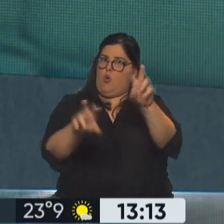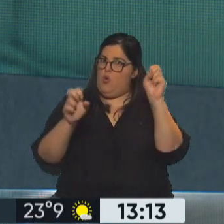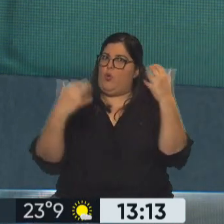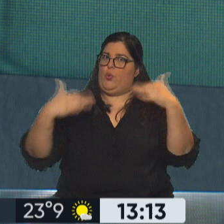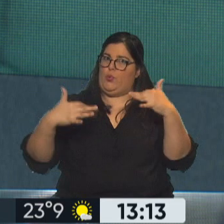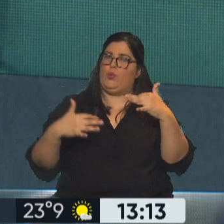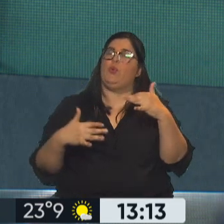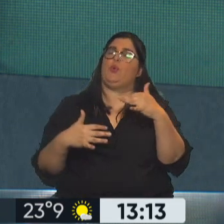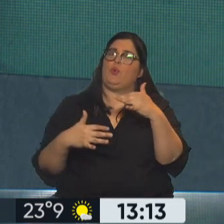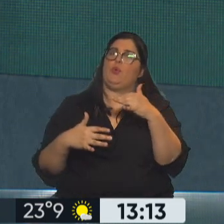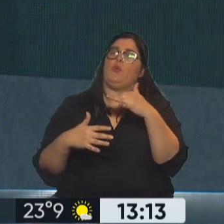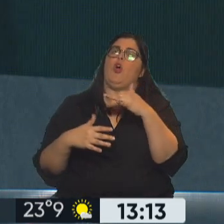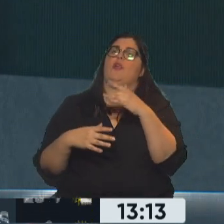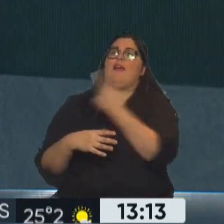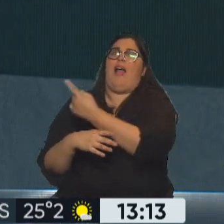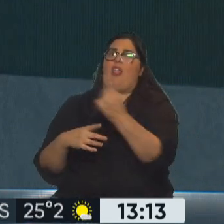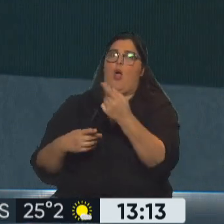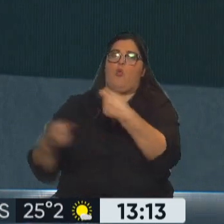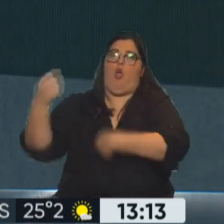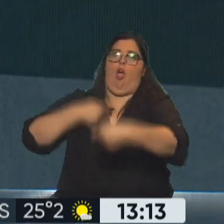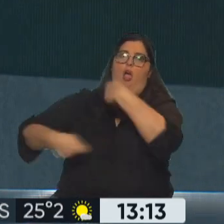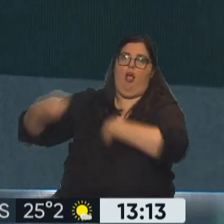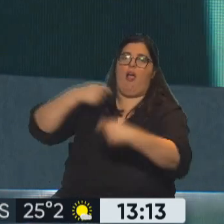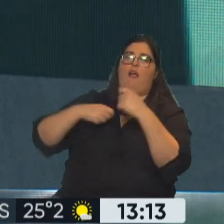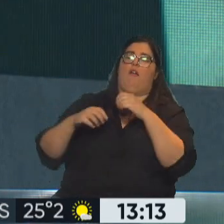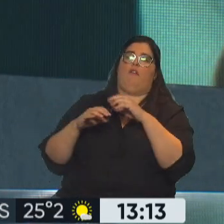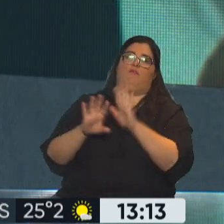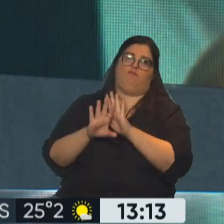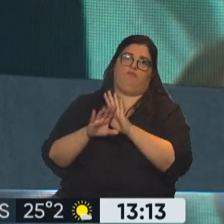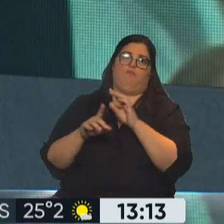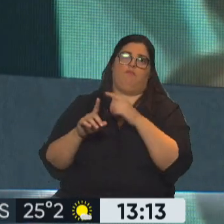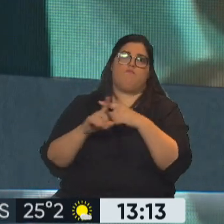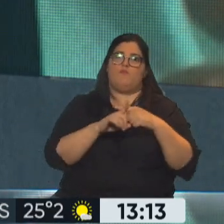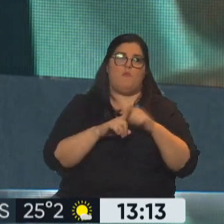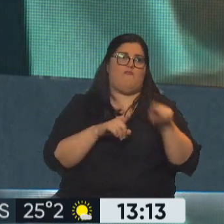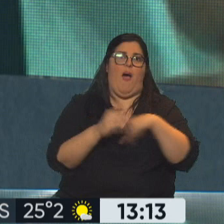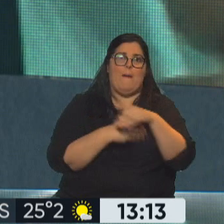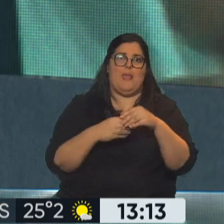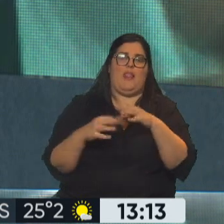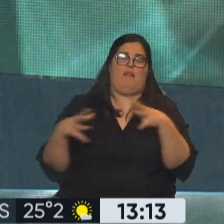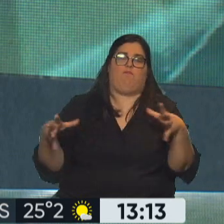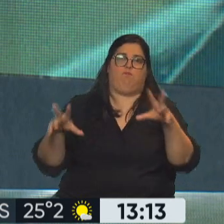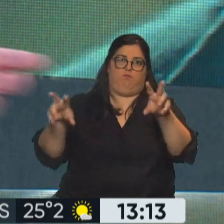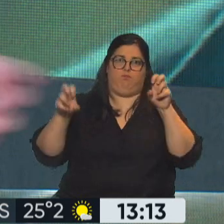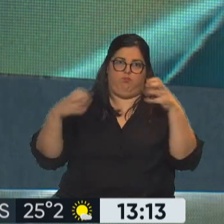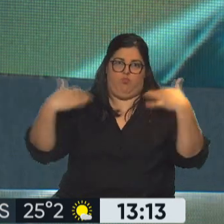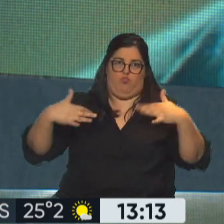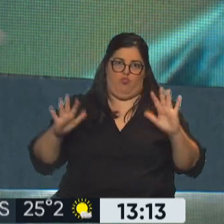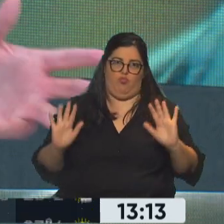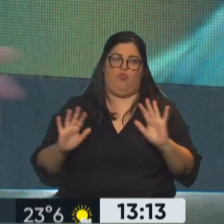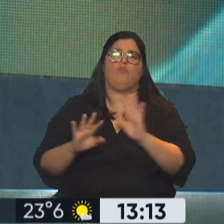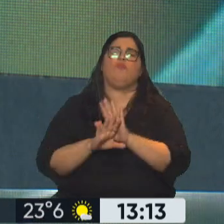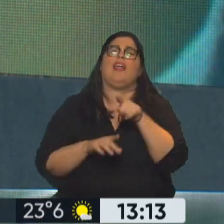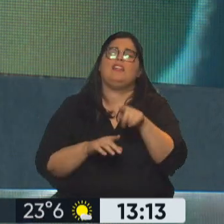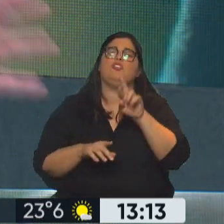Si multiplicas por la familia. Sí, lógico. Eso, el de la rachadinha, ojo, está muy diseminado